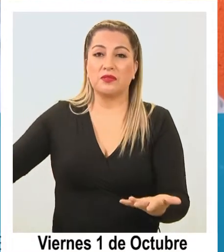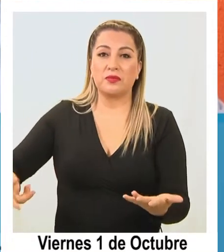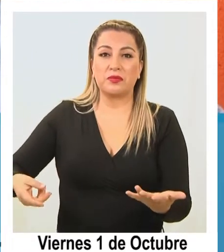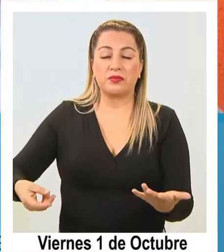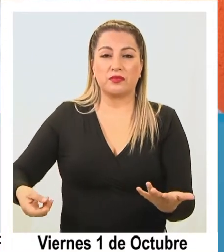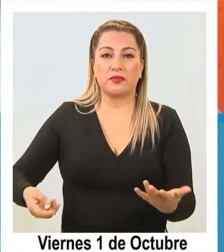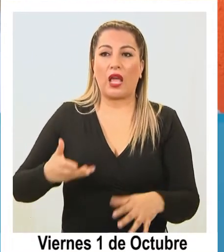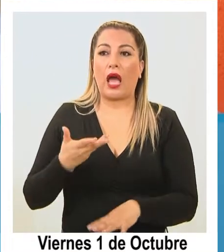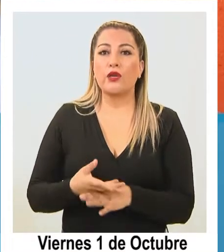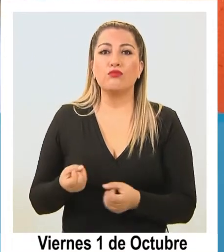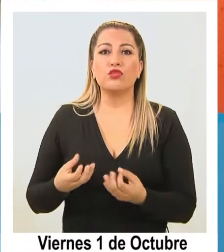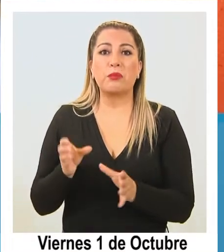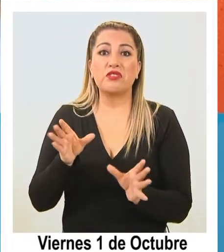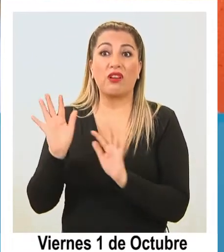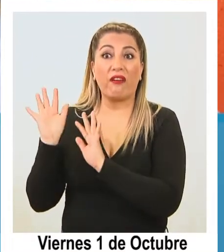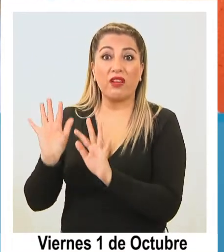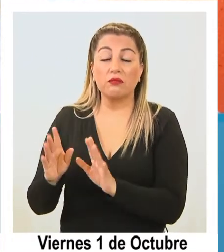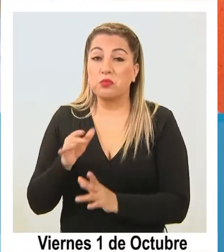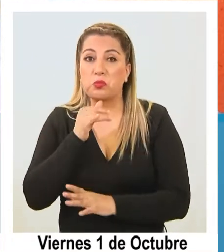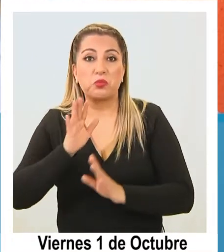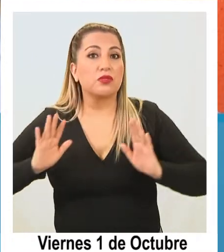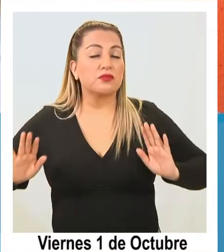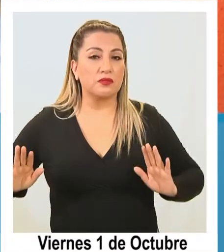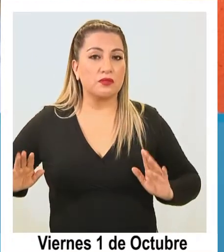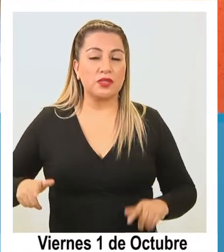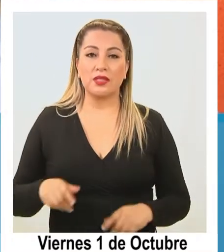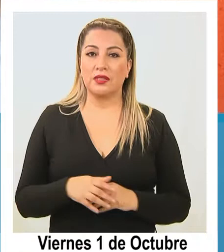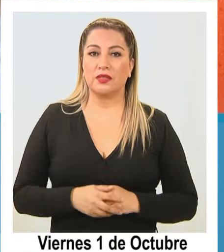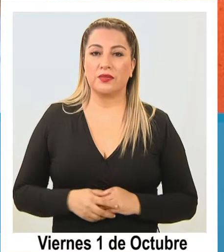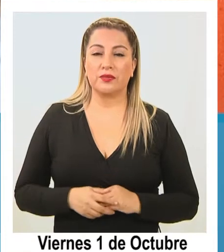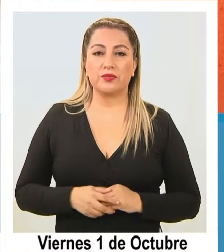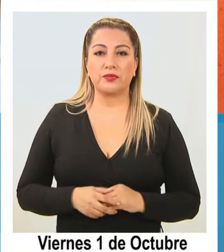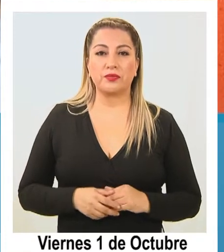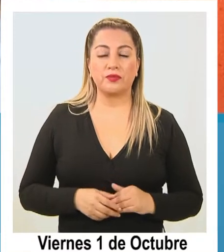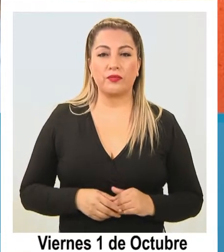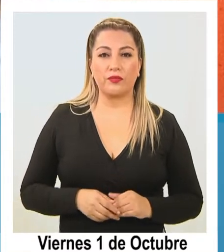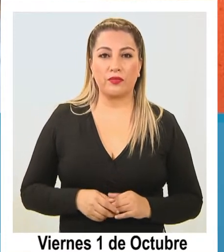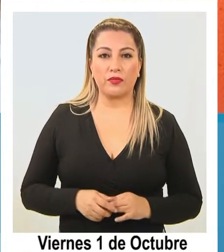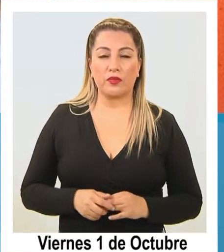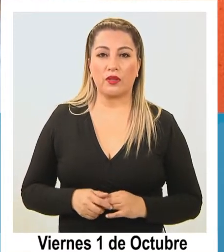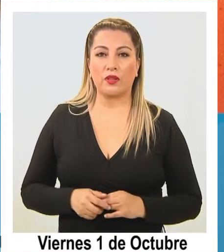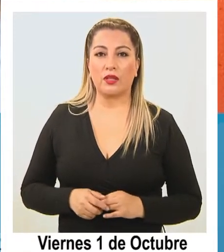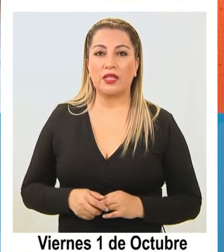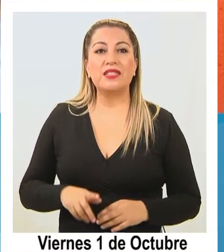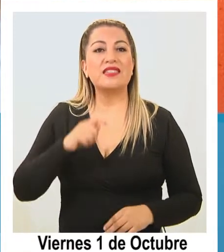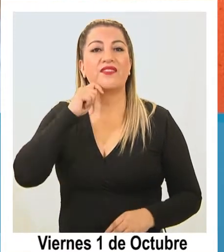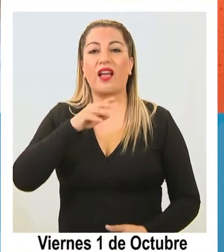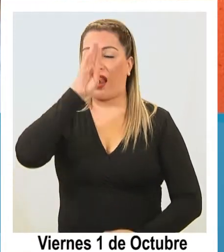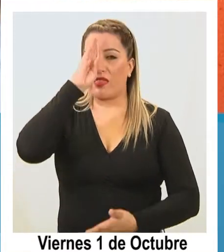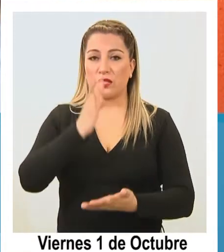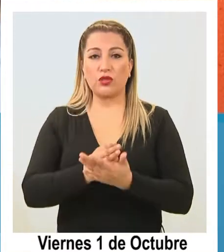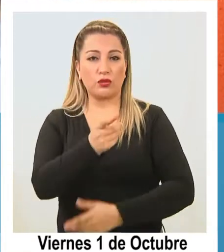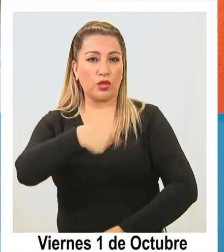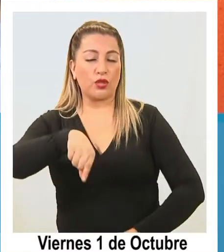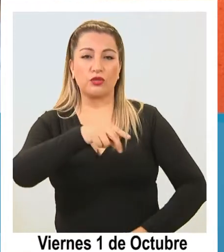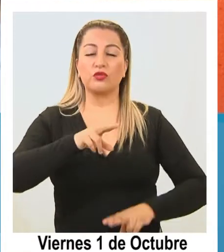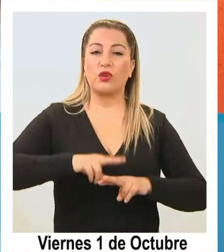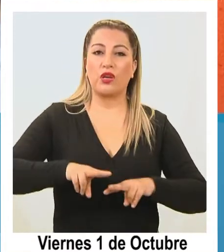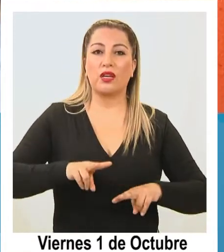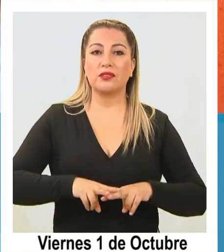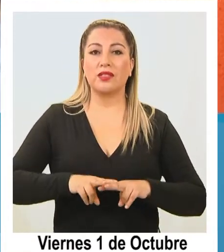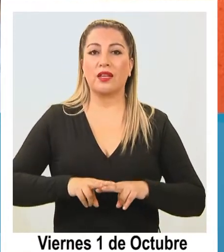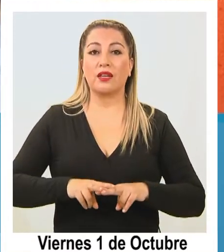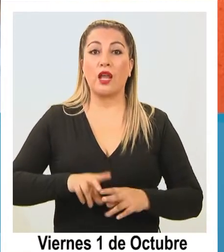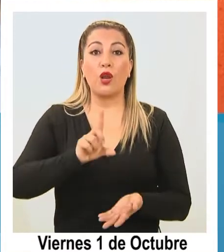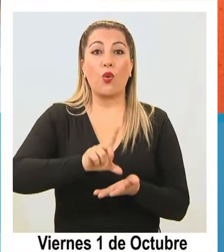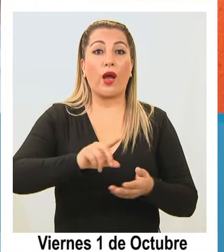ver convocada la gente, por lo tanto para nosotros eso no era un hito, sino que tenía que ver, ¿no es cierto?, con la decisión que estábamos tomando respecto de la recuperación